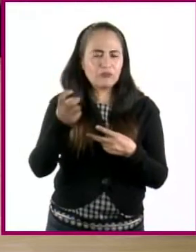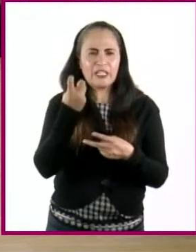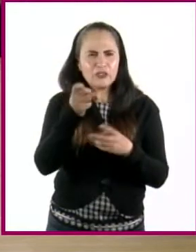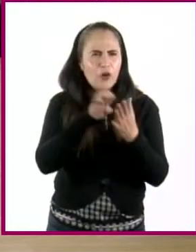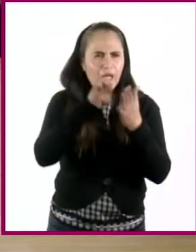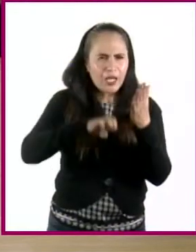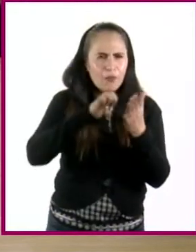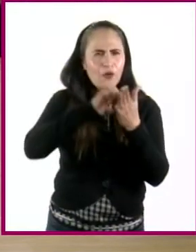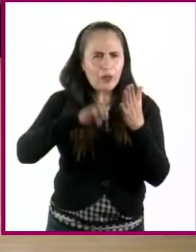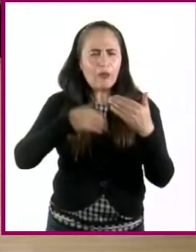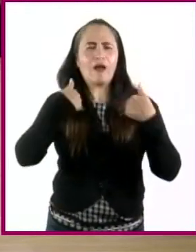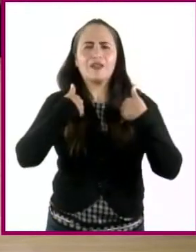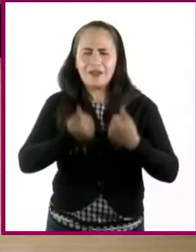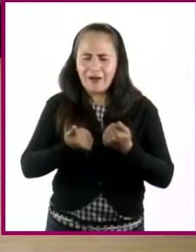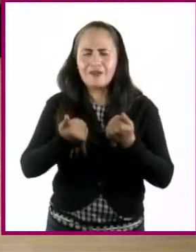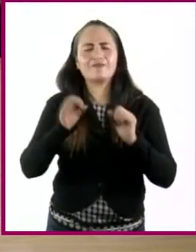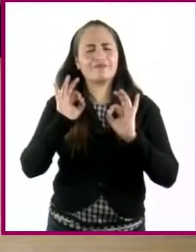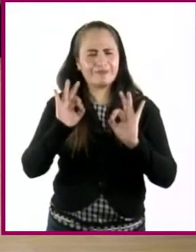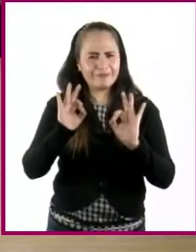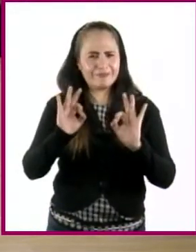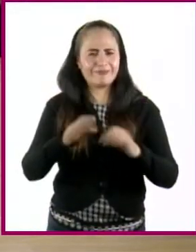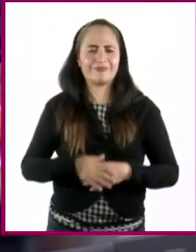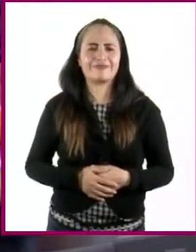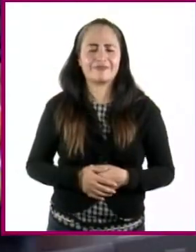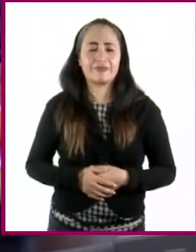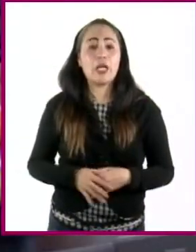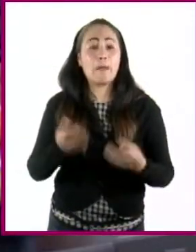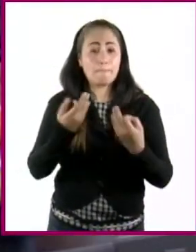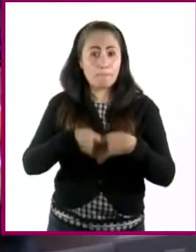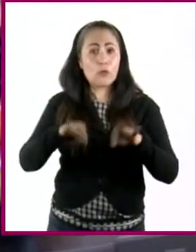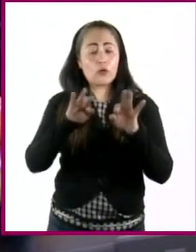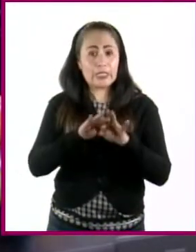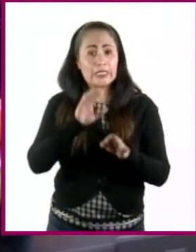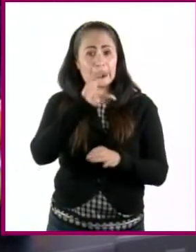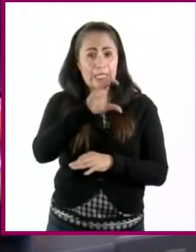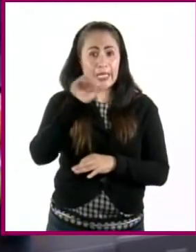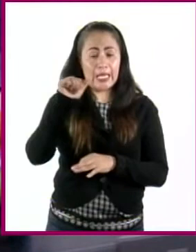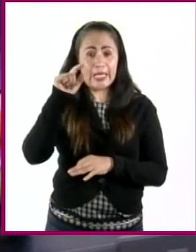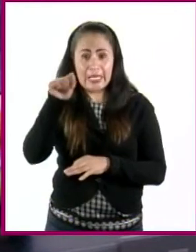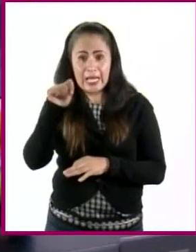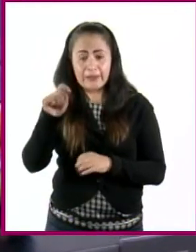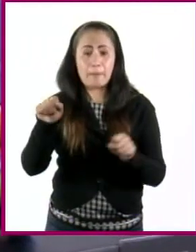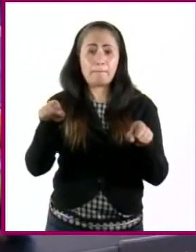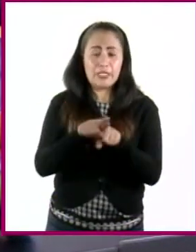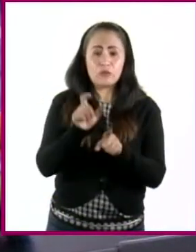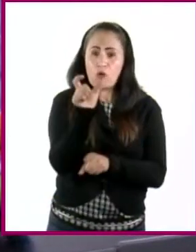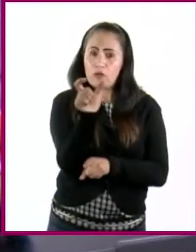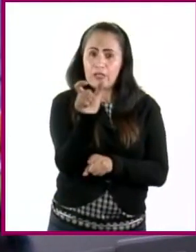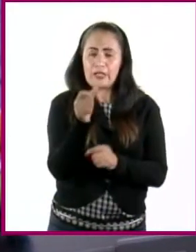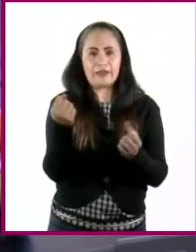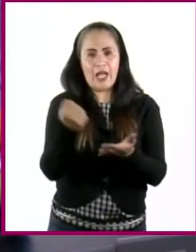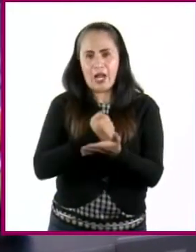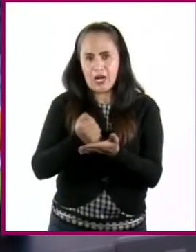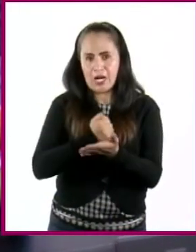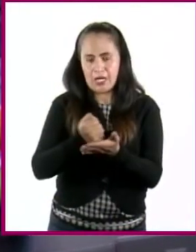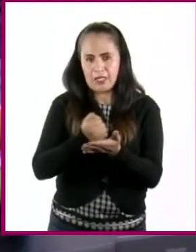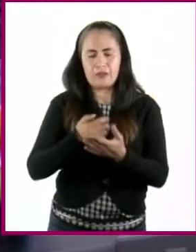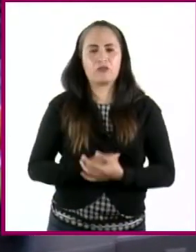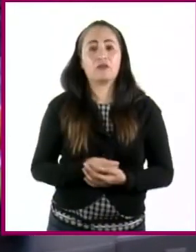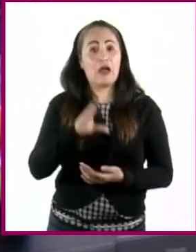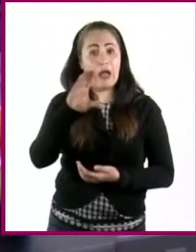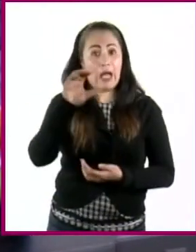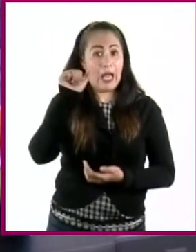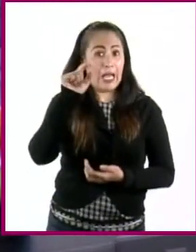entenderlo con mayor claridad. Sin duda fue muy importante hablar del CAT y de las tarjetas de crédito. Lo del CAT es